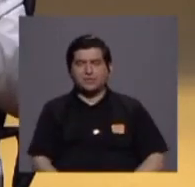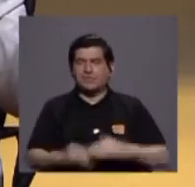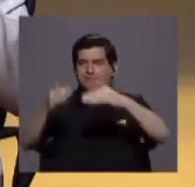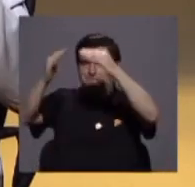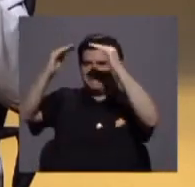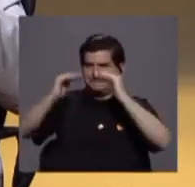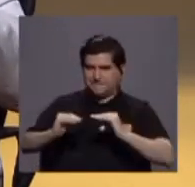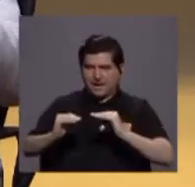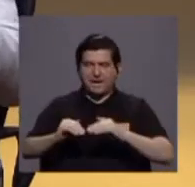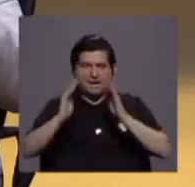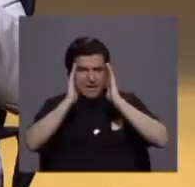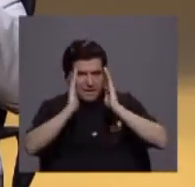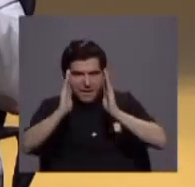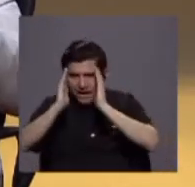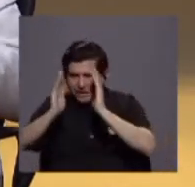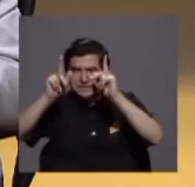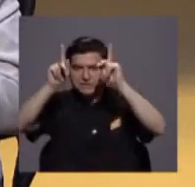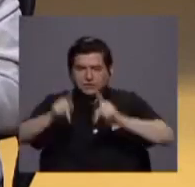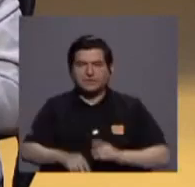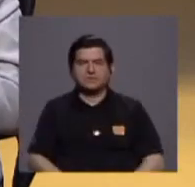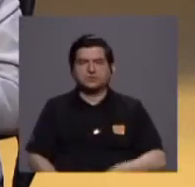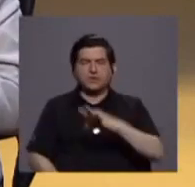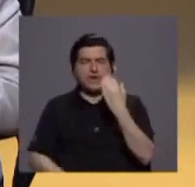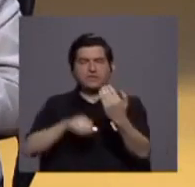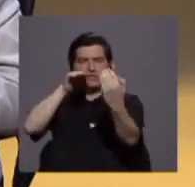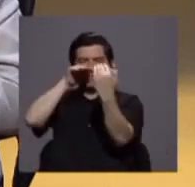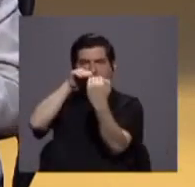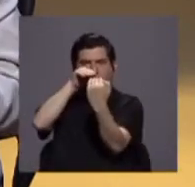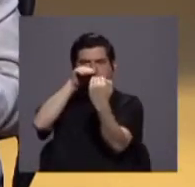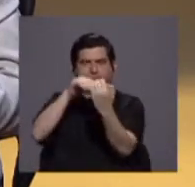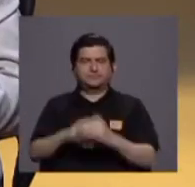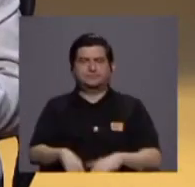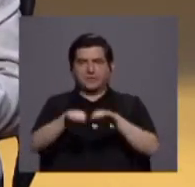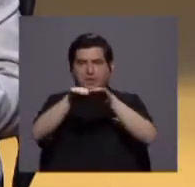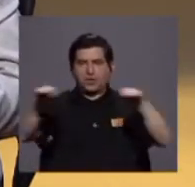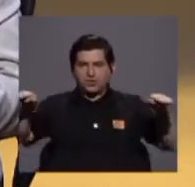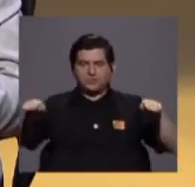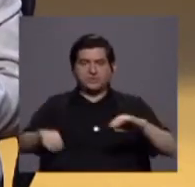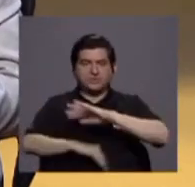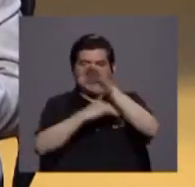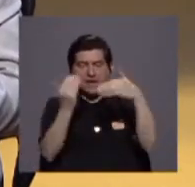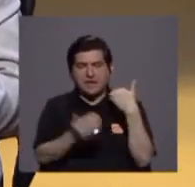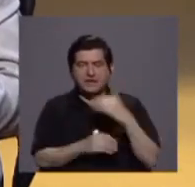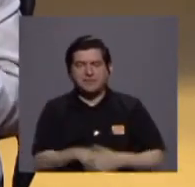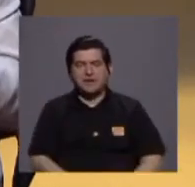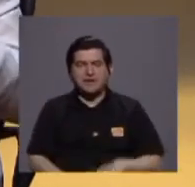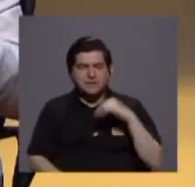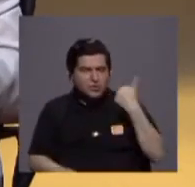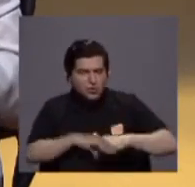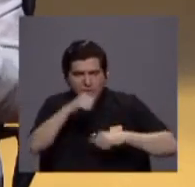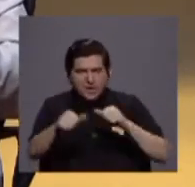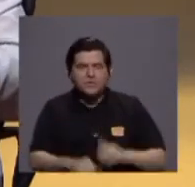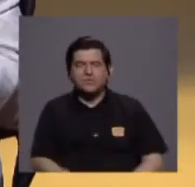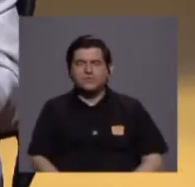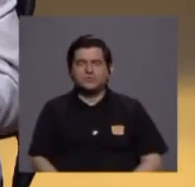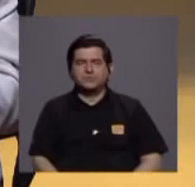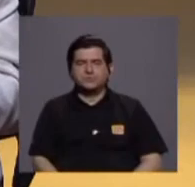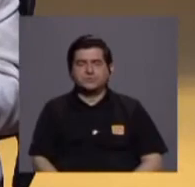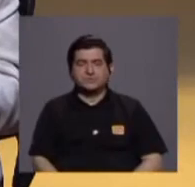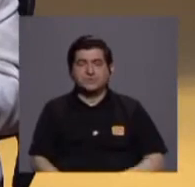pedestal, escuchar y mirar a la persona de manera horizontal. Y para cualquier emprendimiento material, grupal y sobre